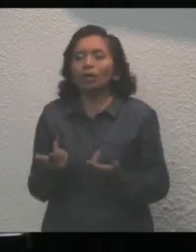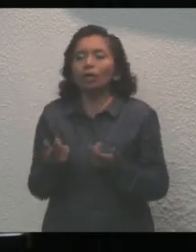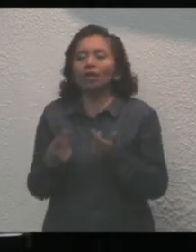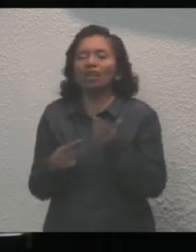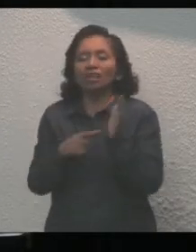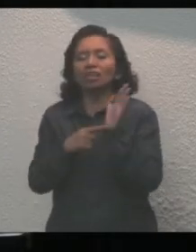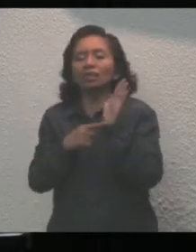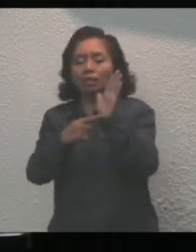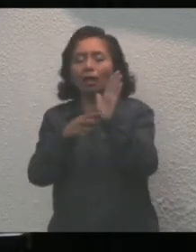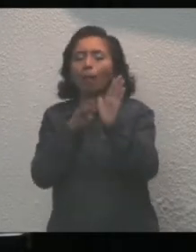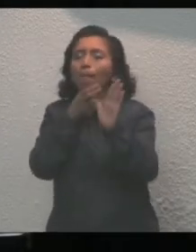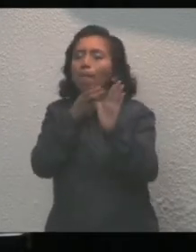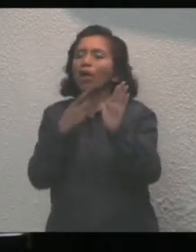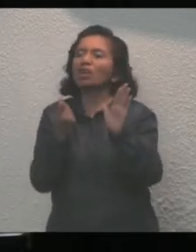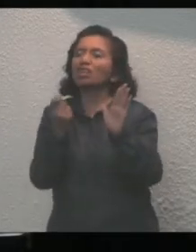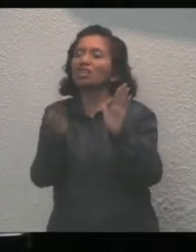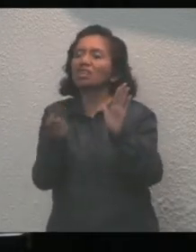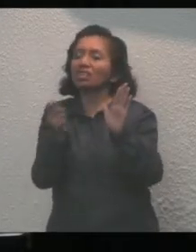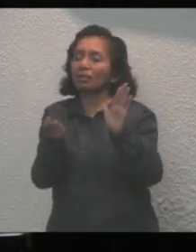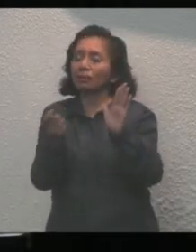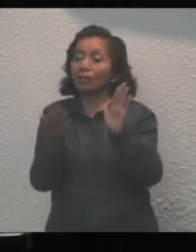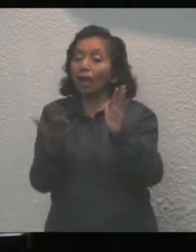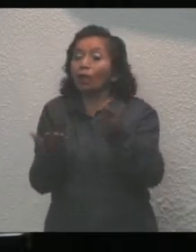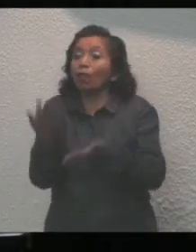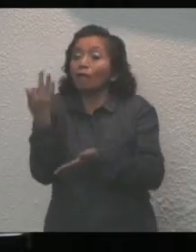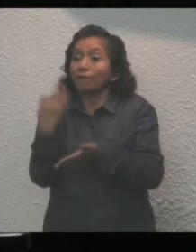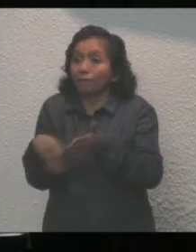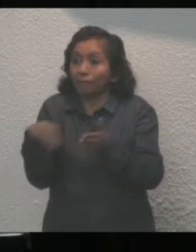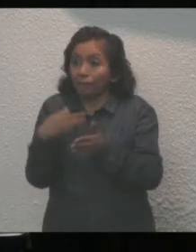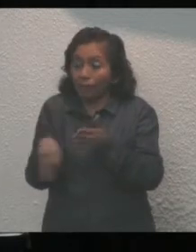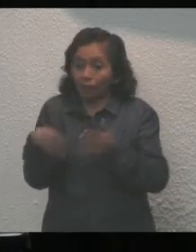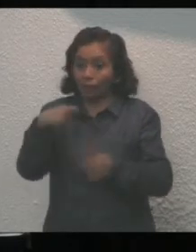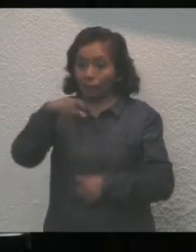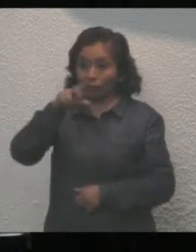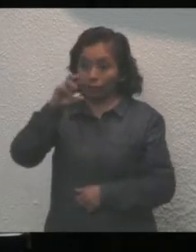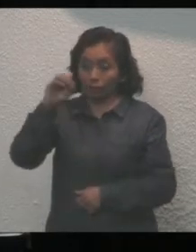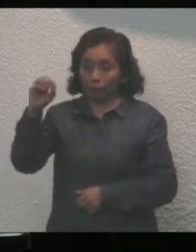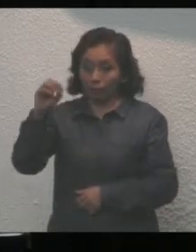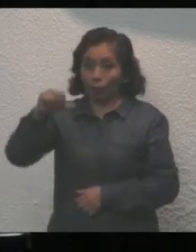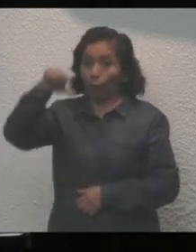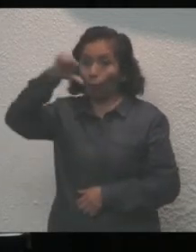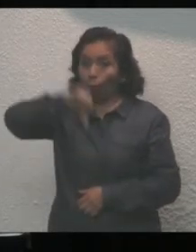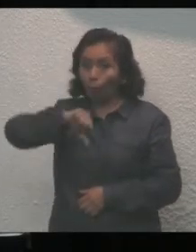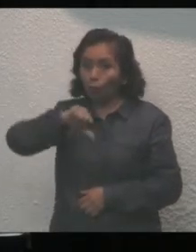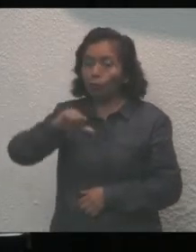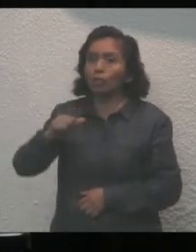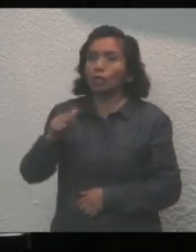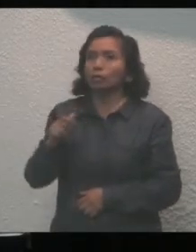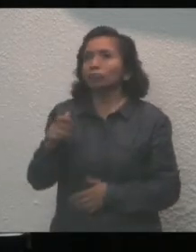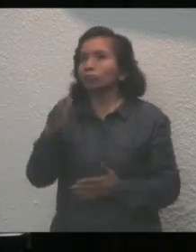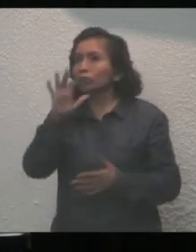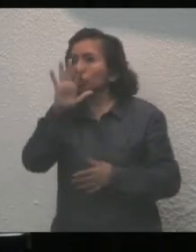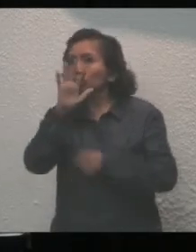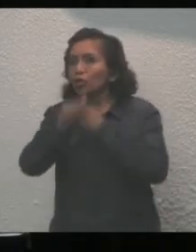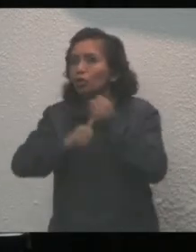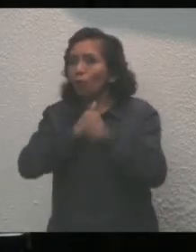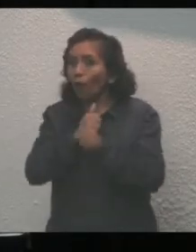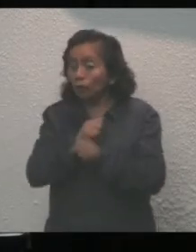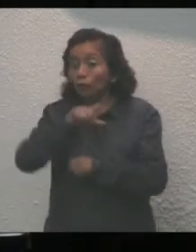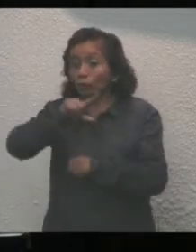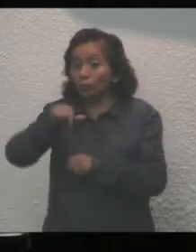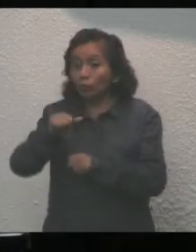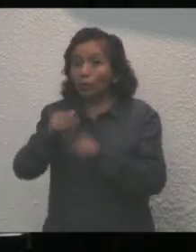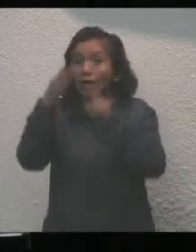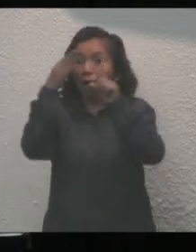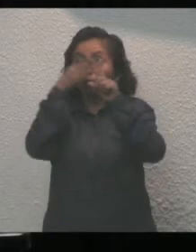resultados y de lo que sigue para Quintana Roo. Hoy, después de 5 años, se han enfrentado retos